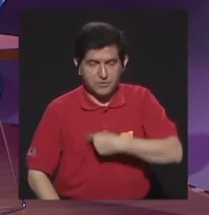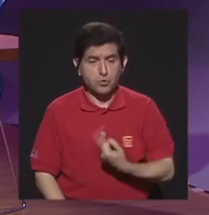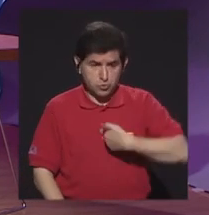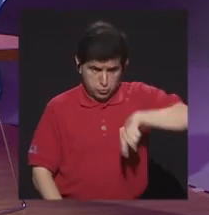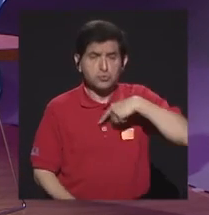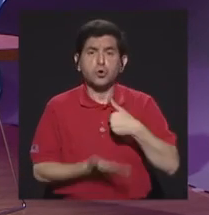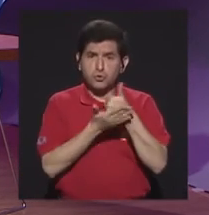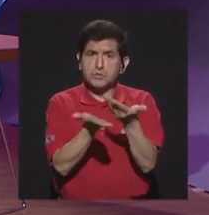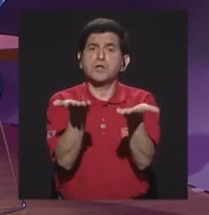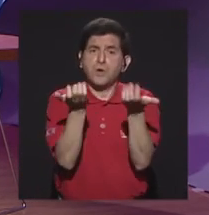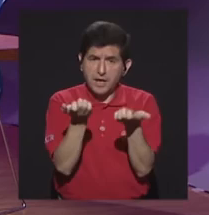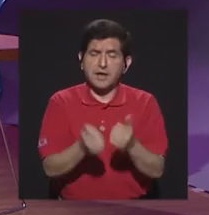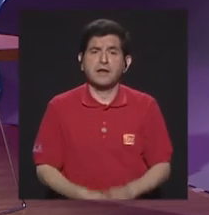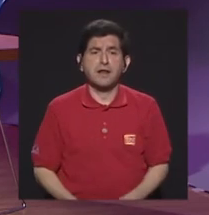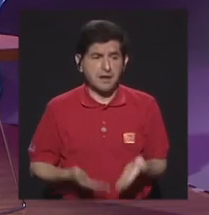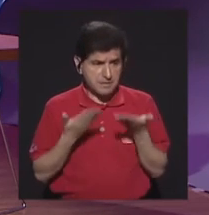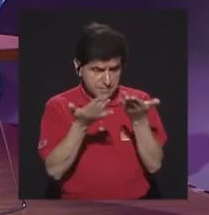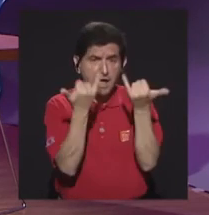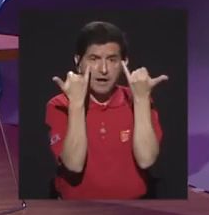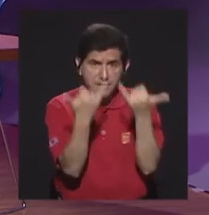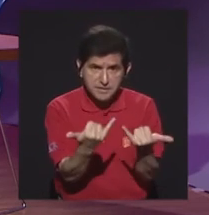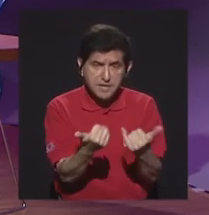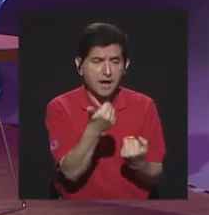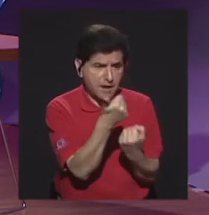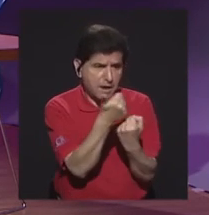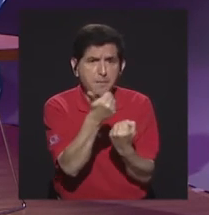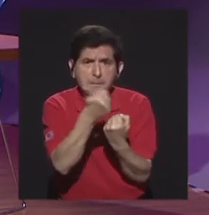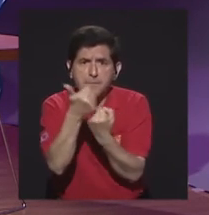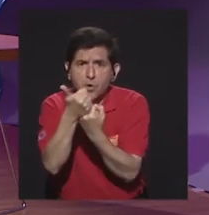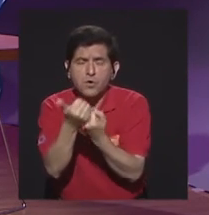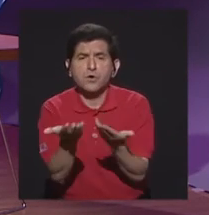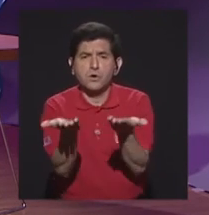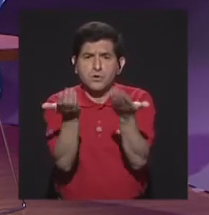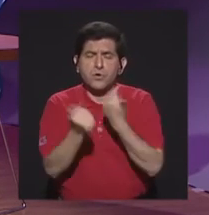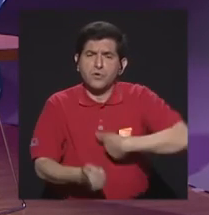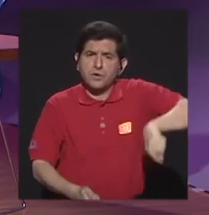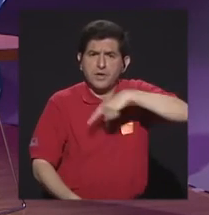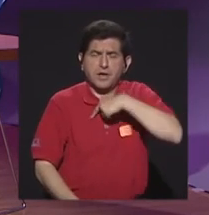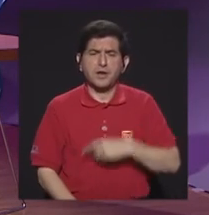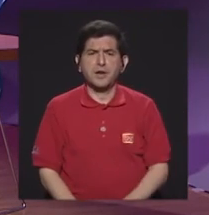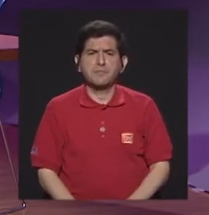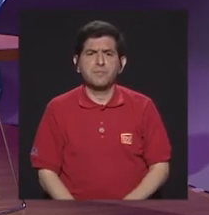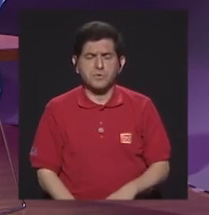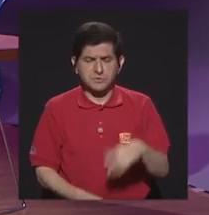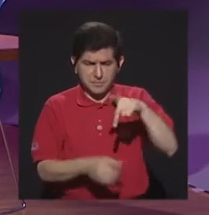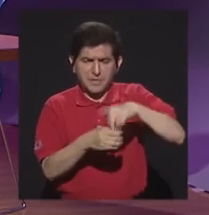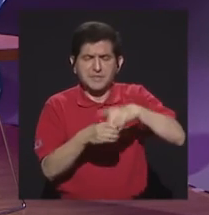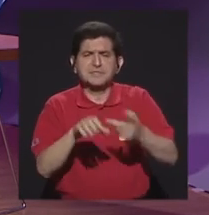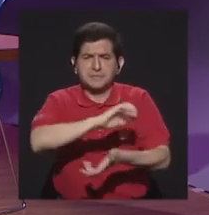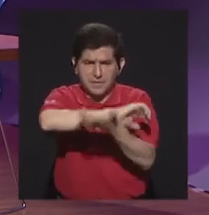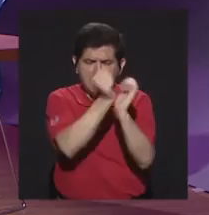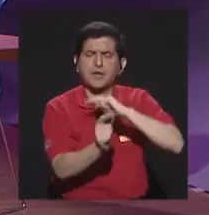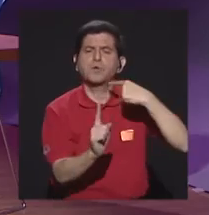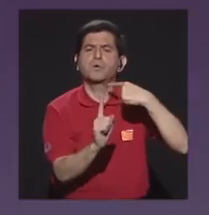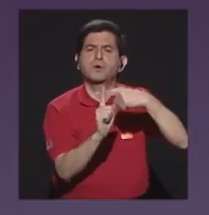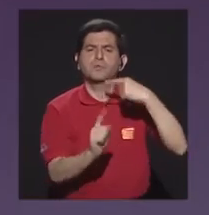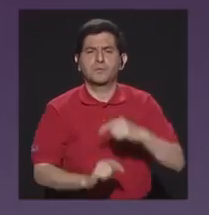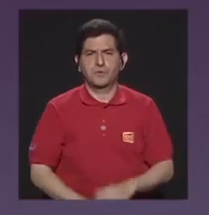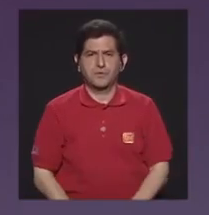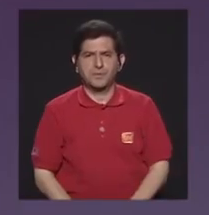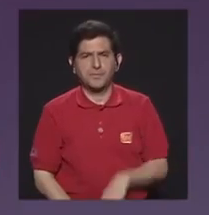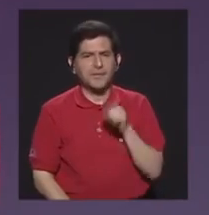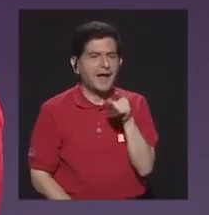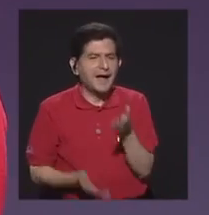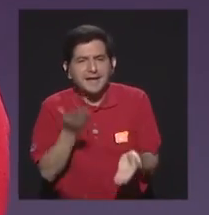que ya estamos aportando, que ya estamos apoyando y que queremos hacer un agente de cambio positivo. Tal vez